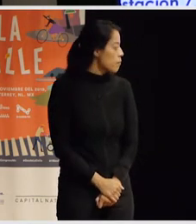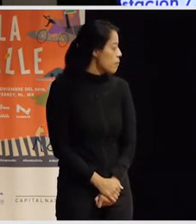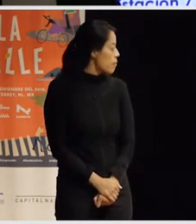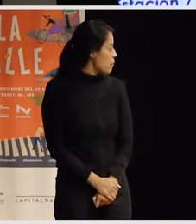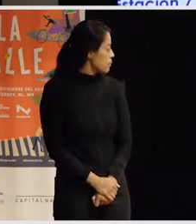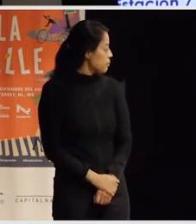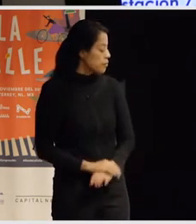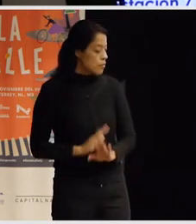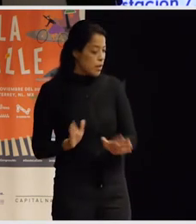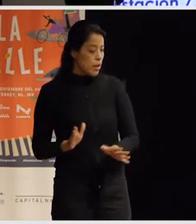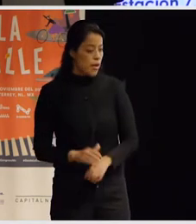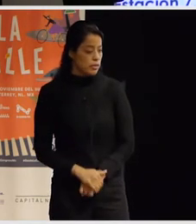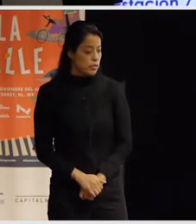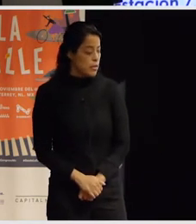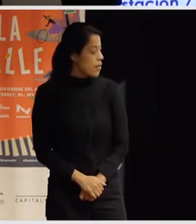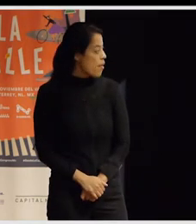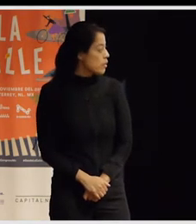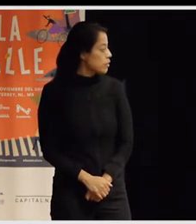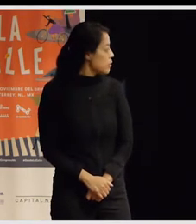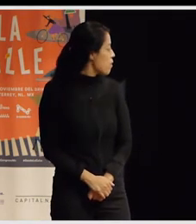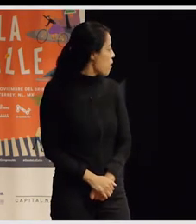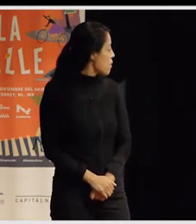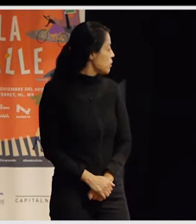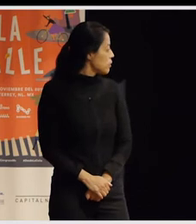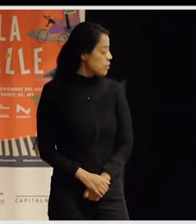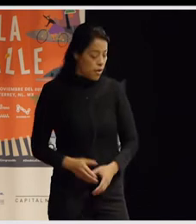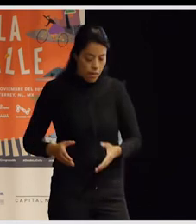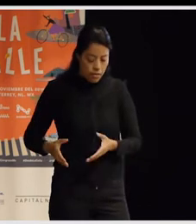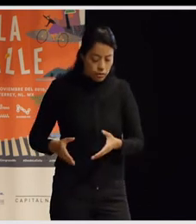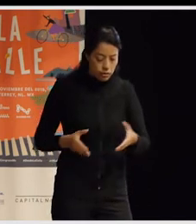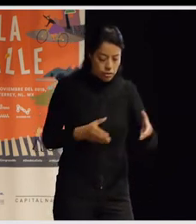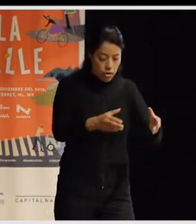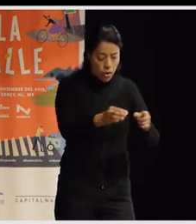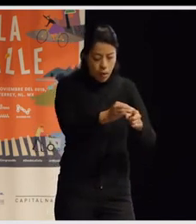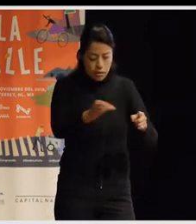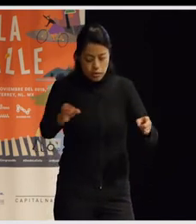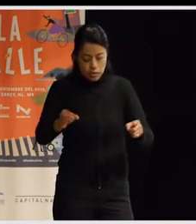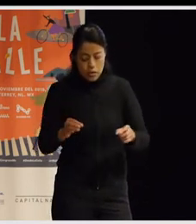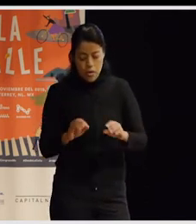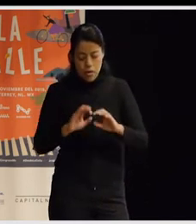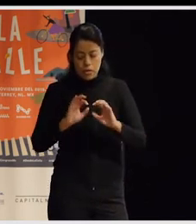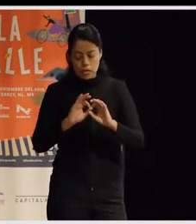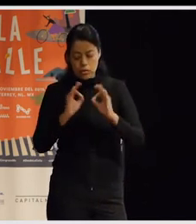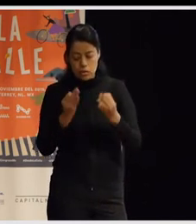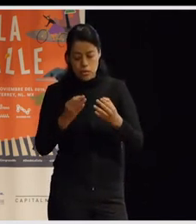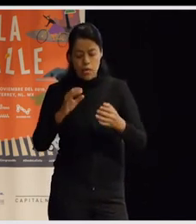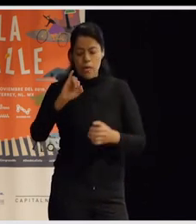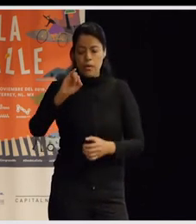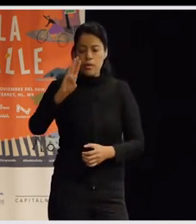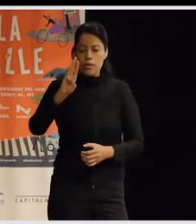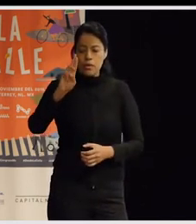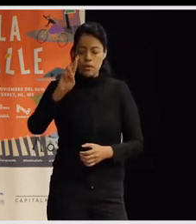para este para delinear el sistema como ya dijo kenia es un modelo híbrido como podemos ver en la